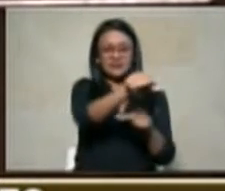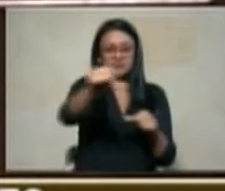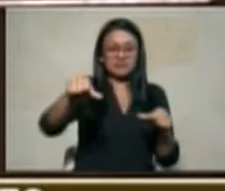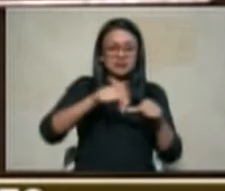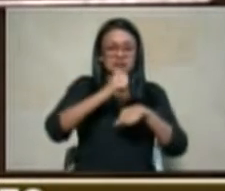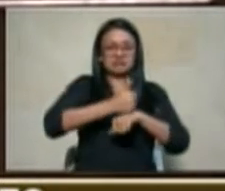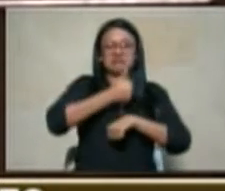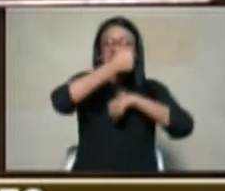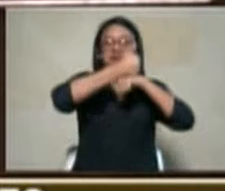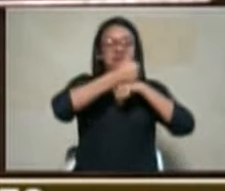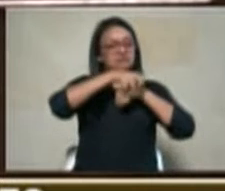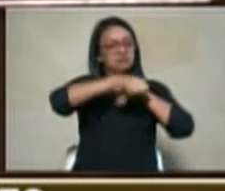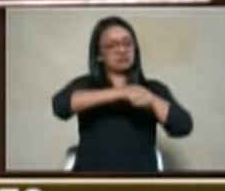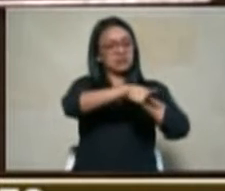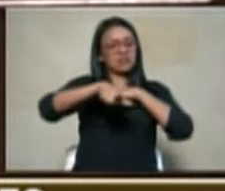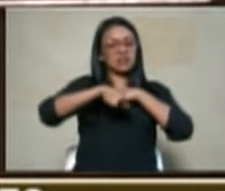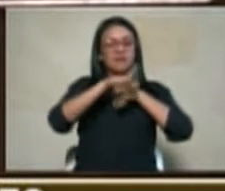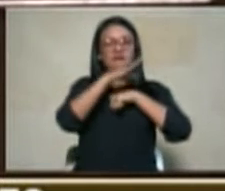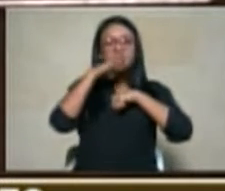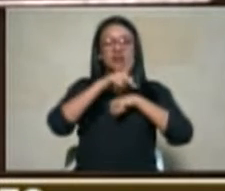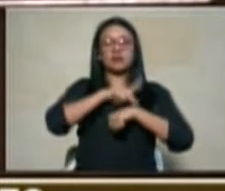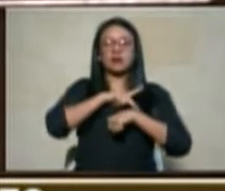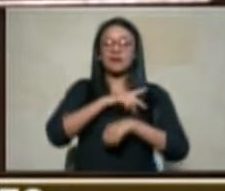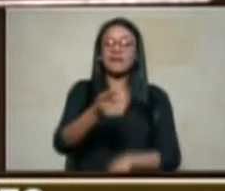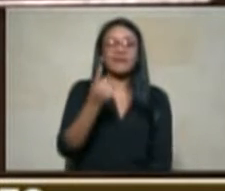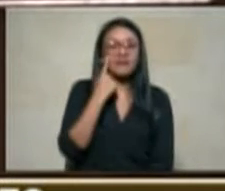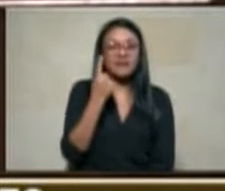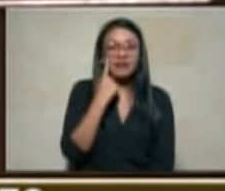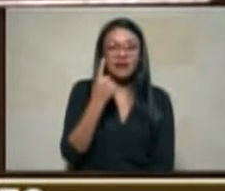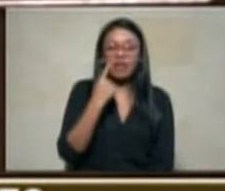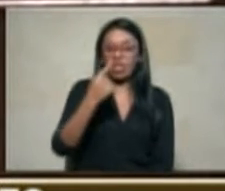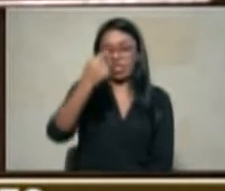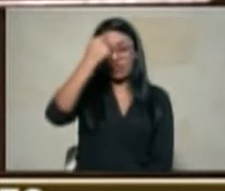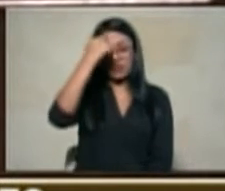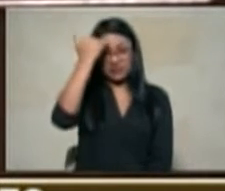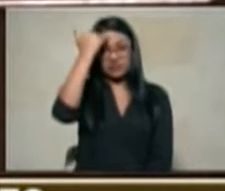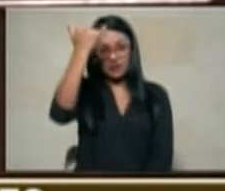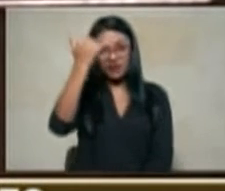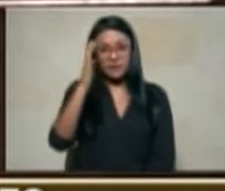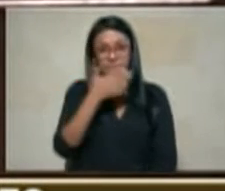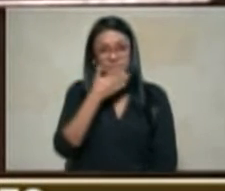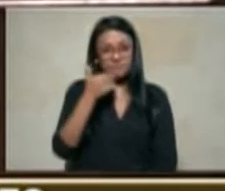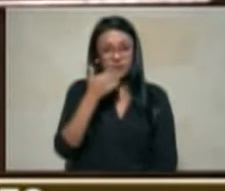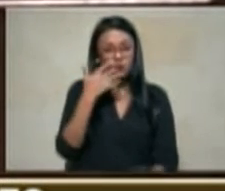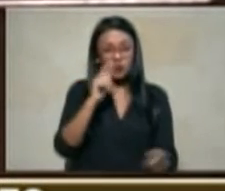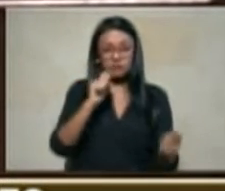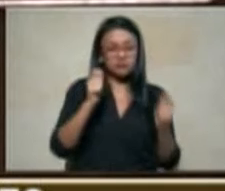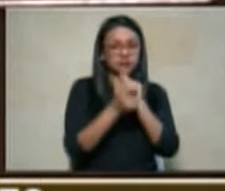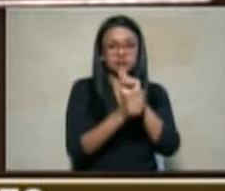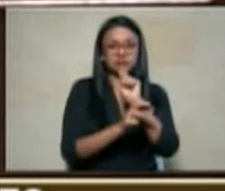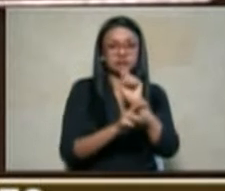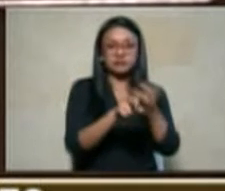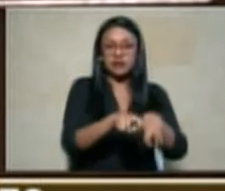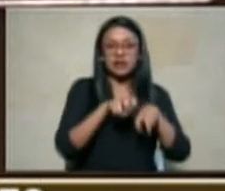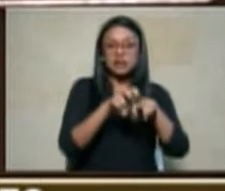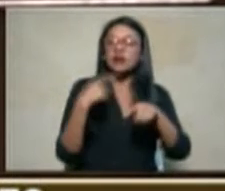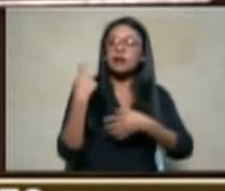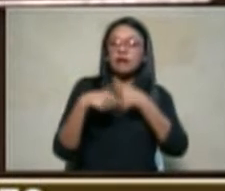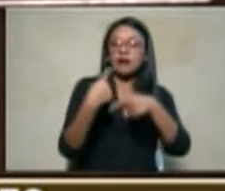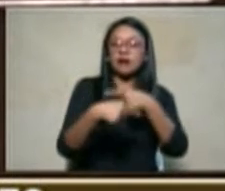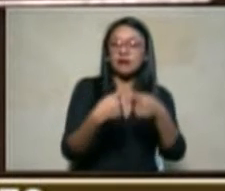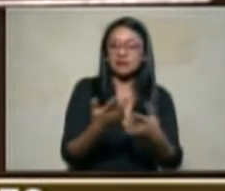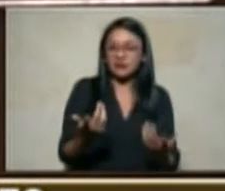terratenientes. Miren bien. Los que tienen esas ideas, ¿saben cuál es la mejor reforma agraria? La herencia.